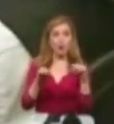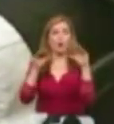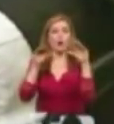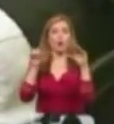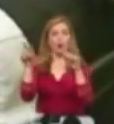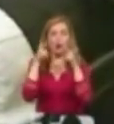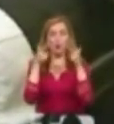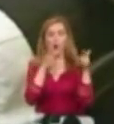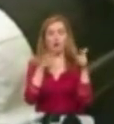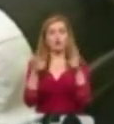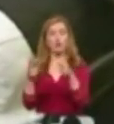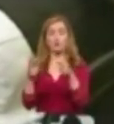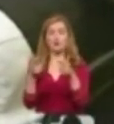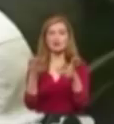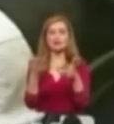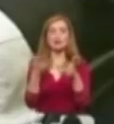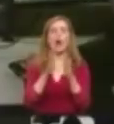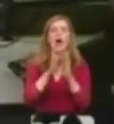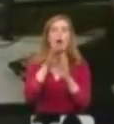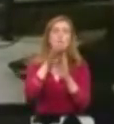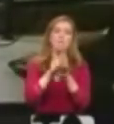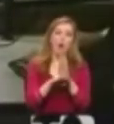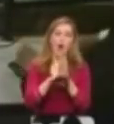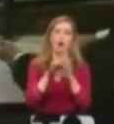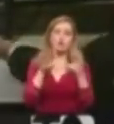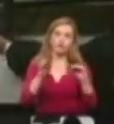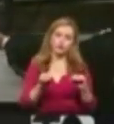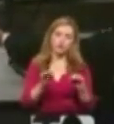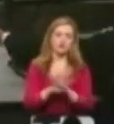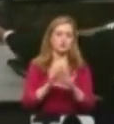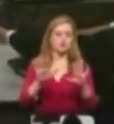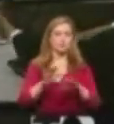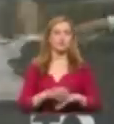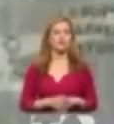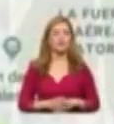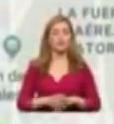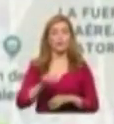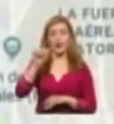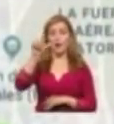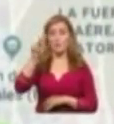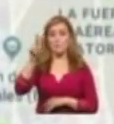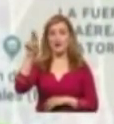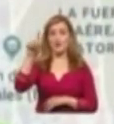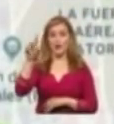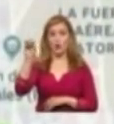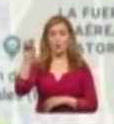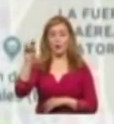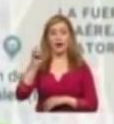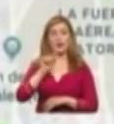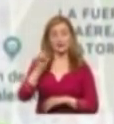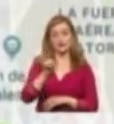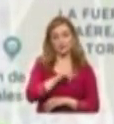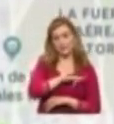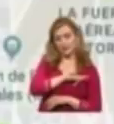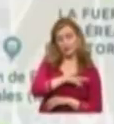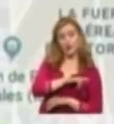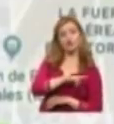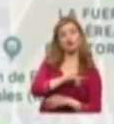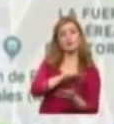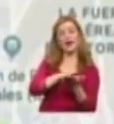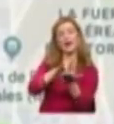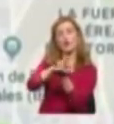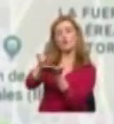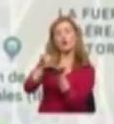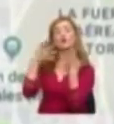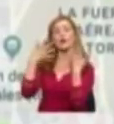operadores validaron diciendo que se descargó. Pero hay algo más raro. Fernando Alvarado se acercó 16 veces a los alrededores del aeropuerto